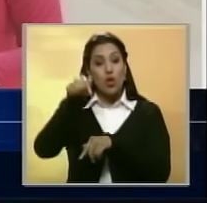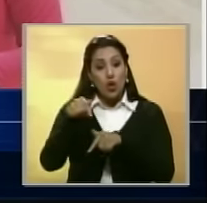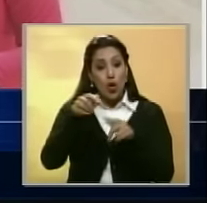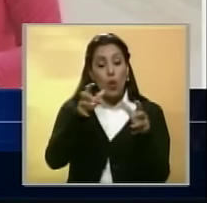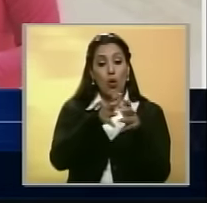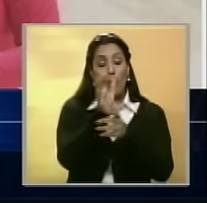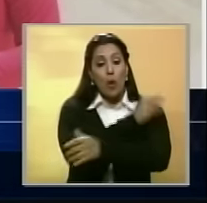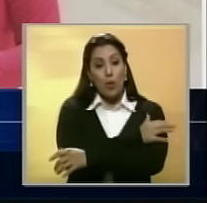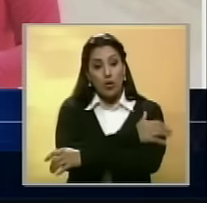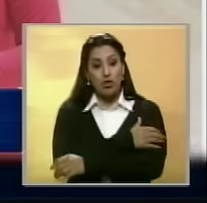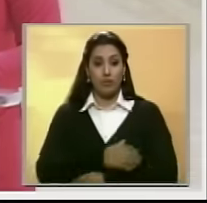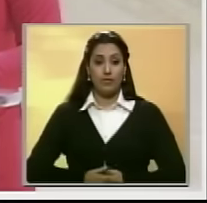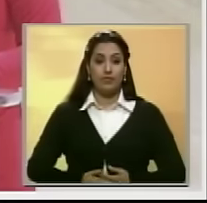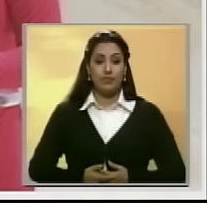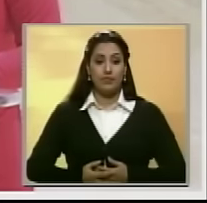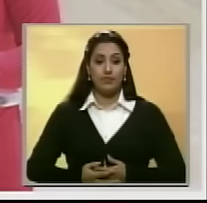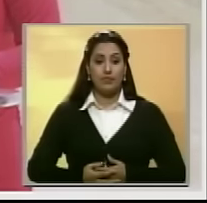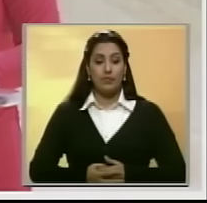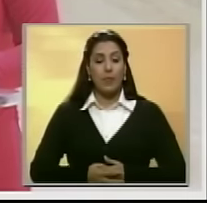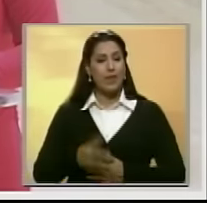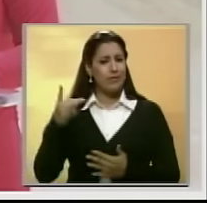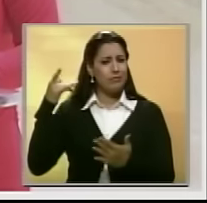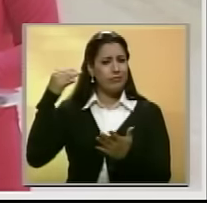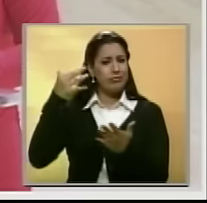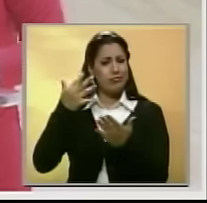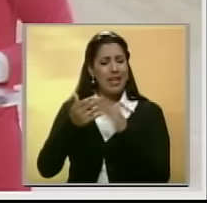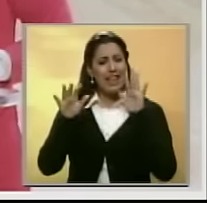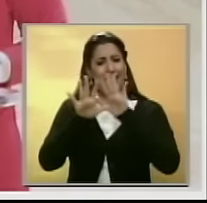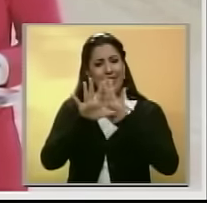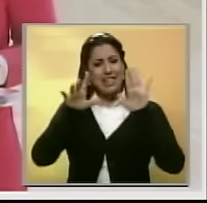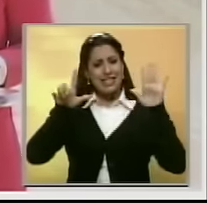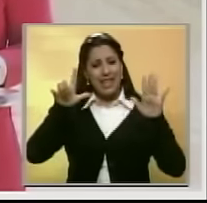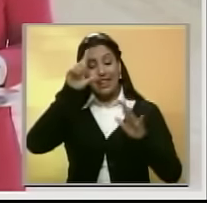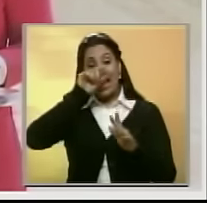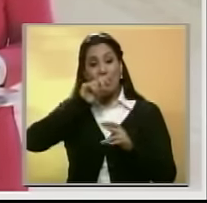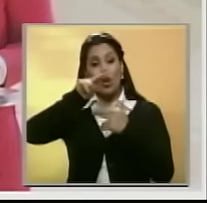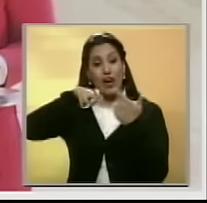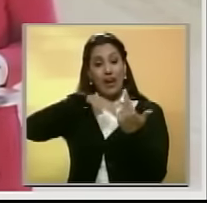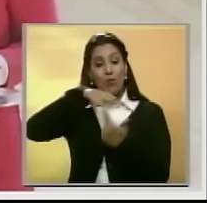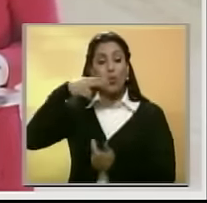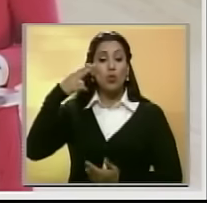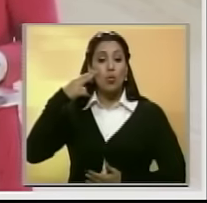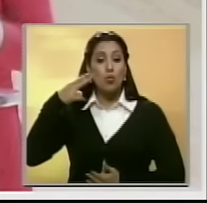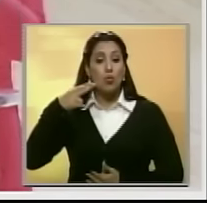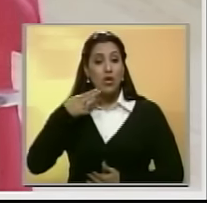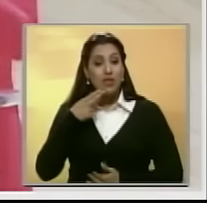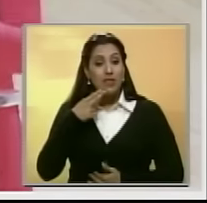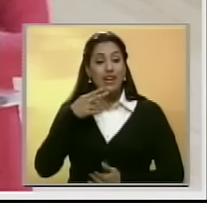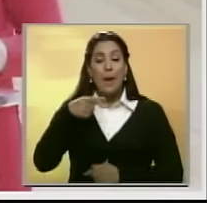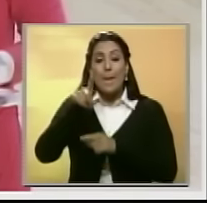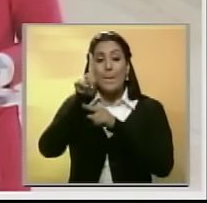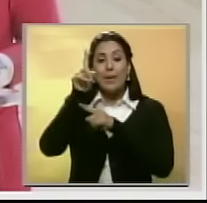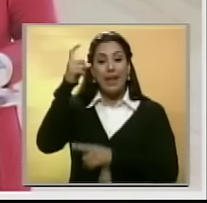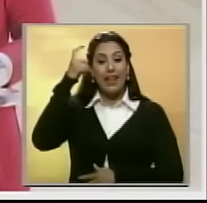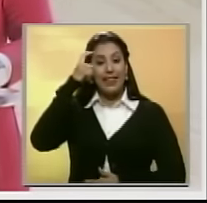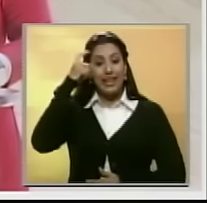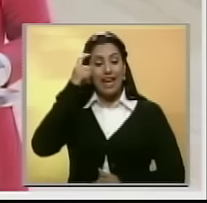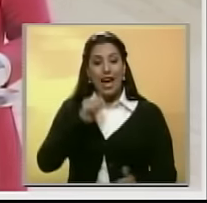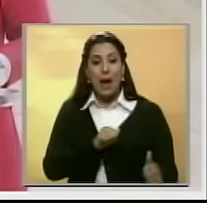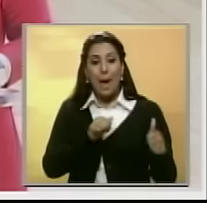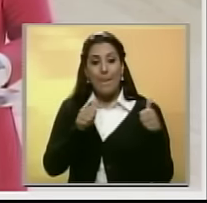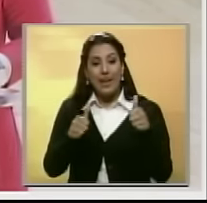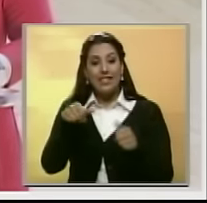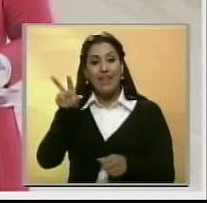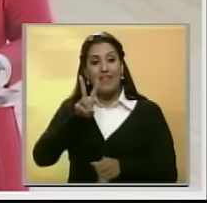siendo oposición. Durante los 17 años de la Revolución Bolivariana, desde el primer día se instaló